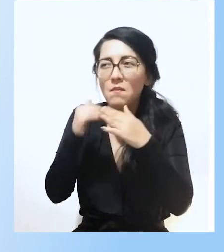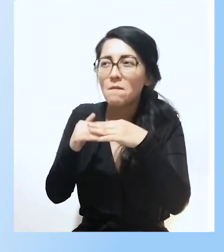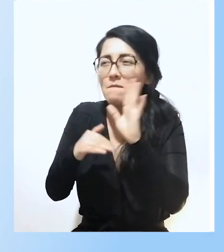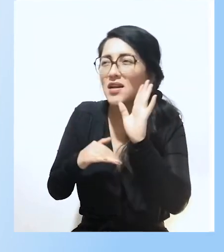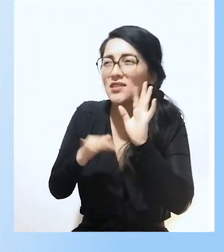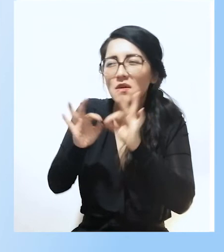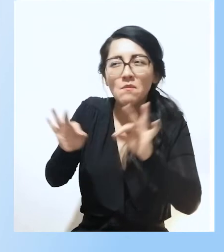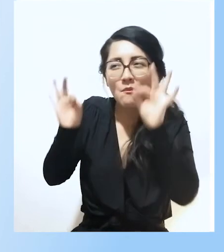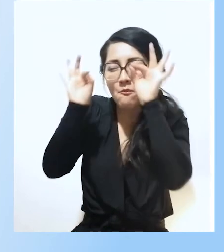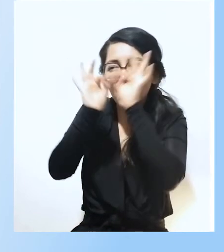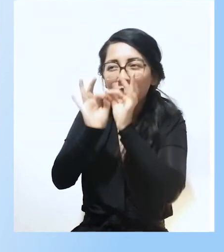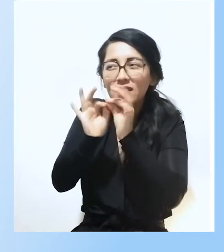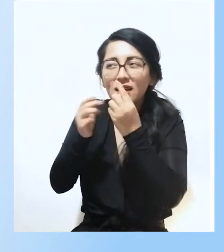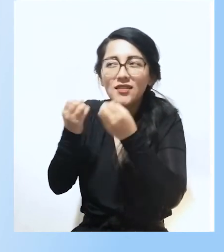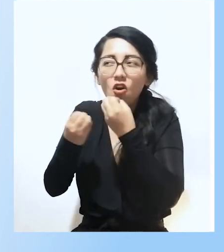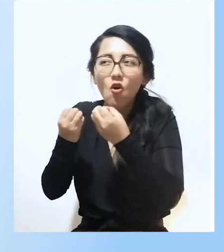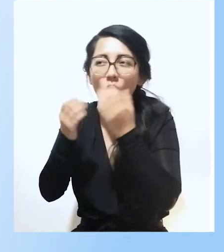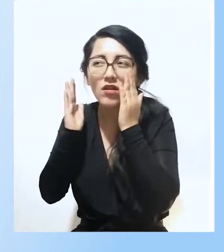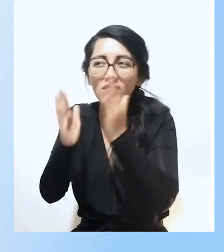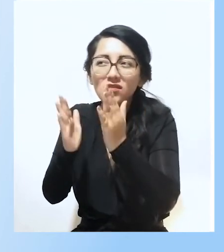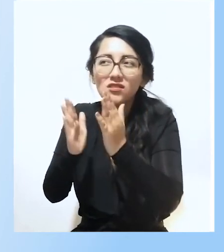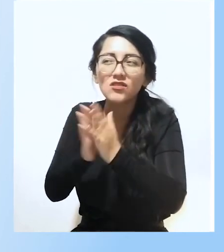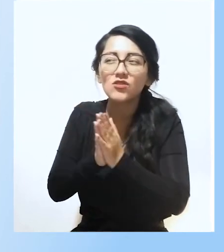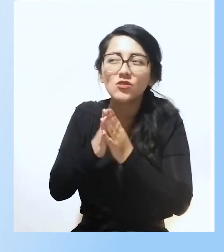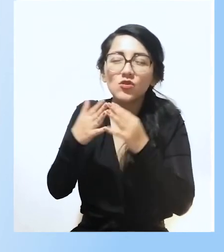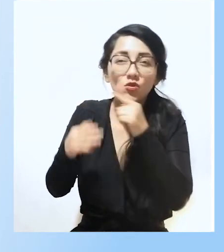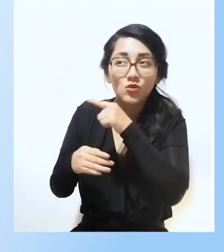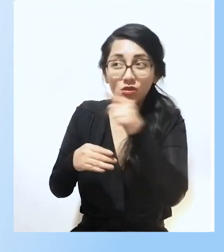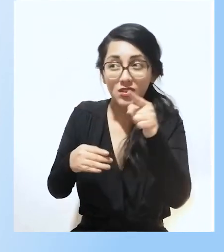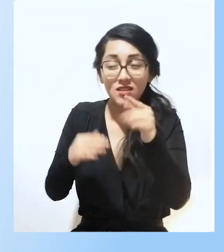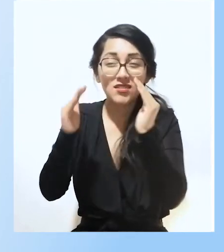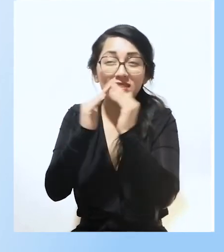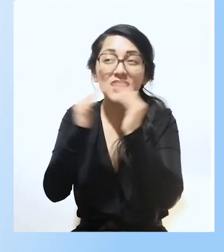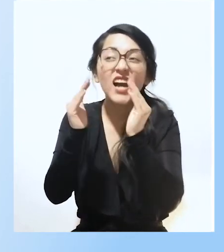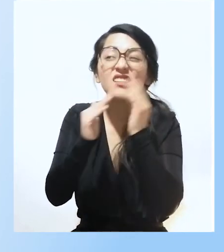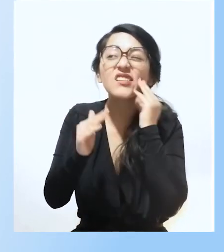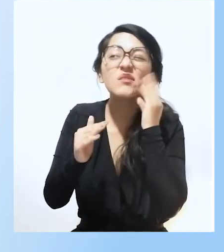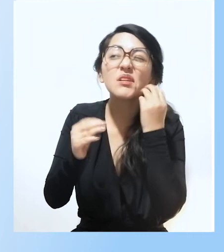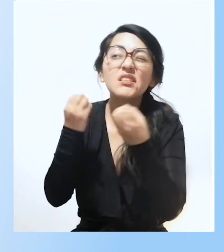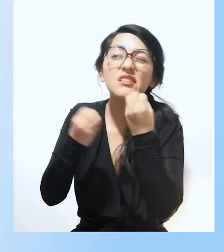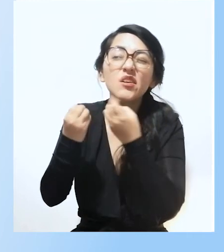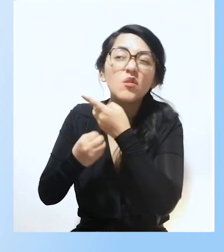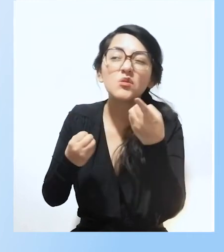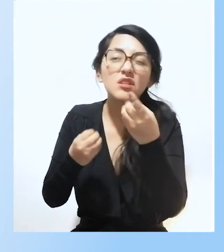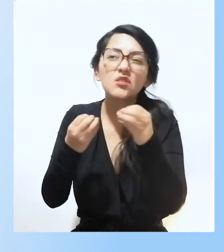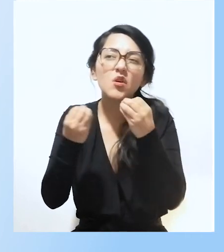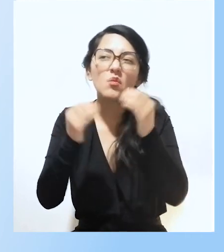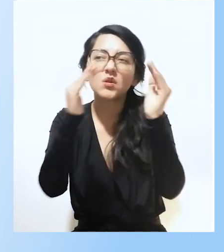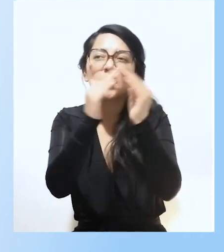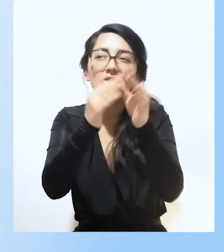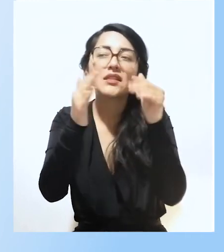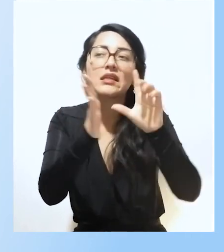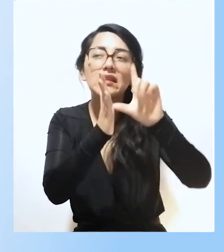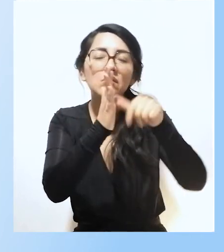un hogar donde puede haber otras personas, donde podemos no tener un condicionamiento de trabajo adecuado